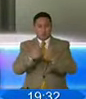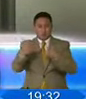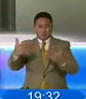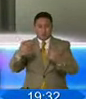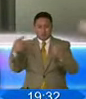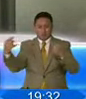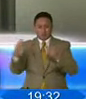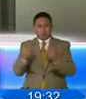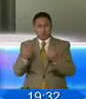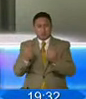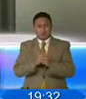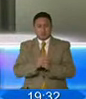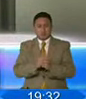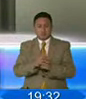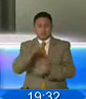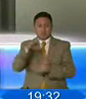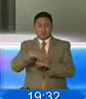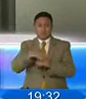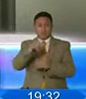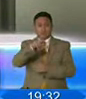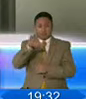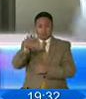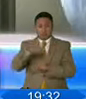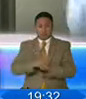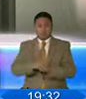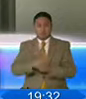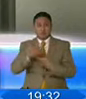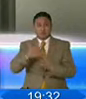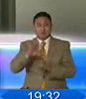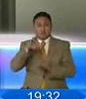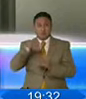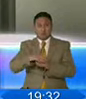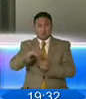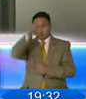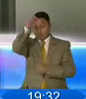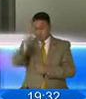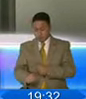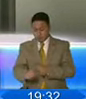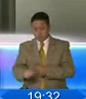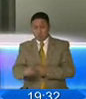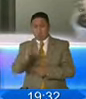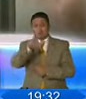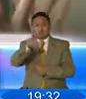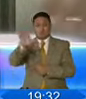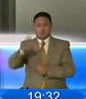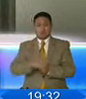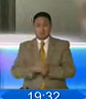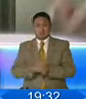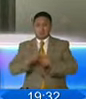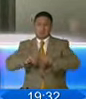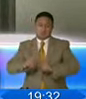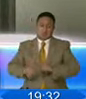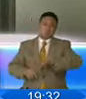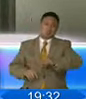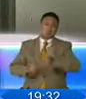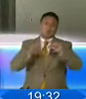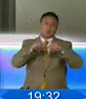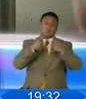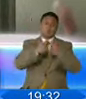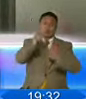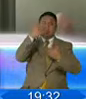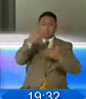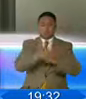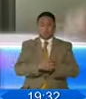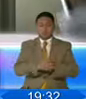oposición. El voto de Alianza País es un voto cautivo y es un voto que vota en plancha por Alianza País, mientras que lo de los otros partidos en